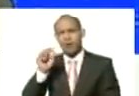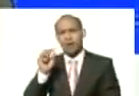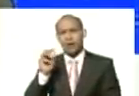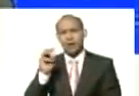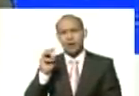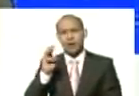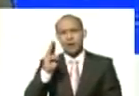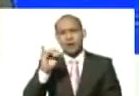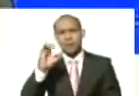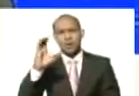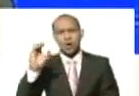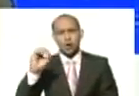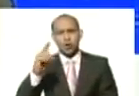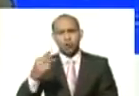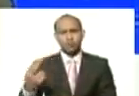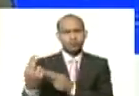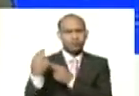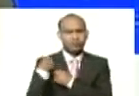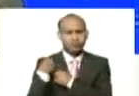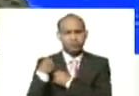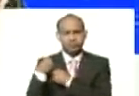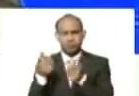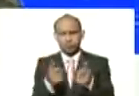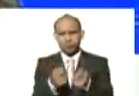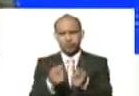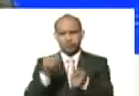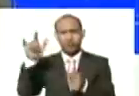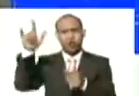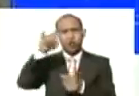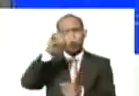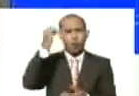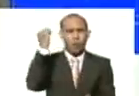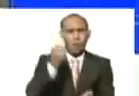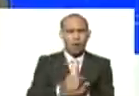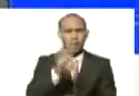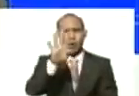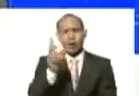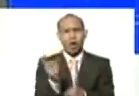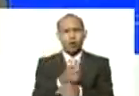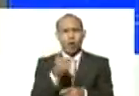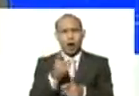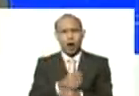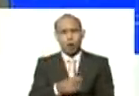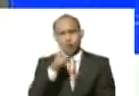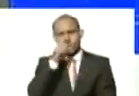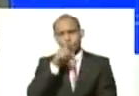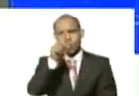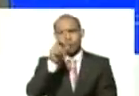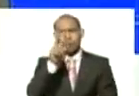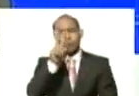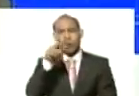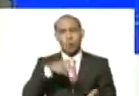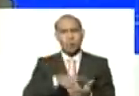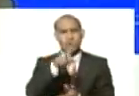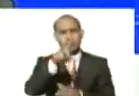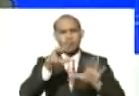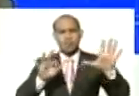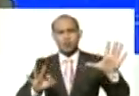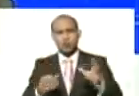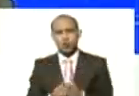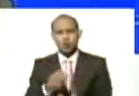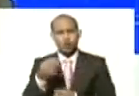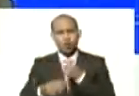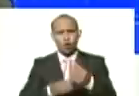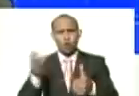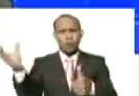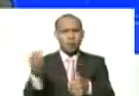que dirigió el atentado con drones para asesinarnos aquel 4 de agosto del año 2018, cómo fue